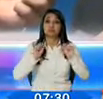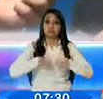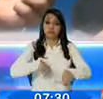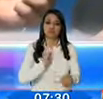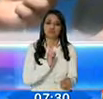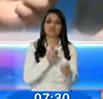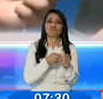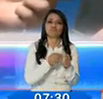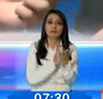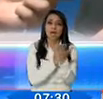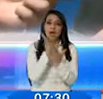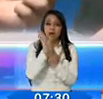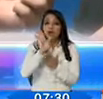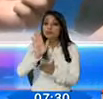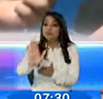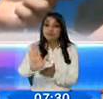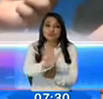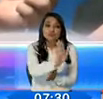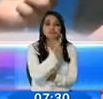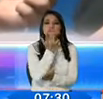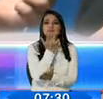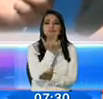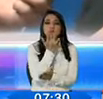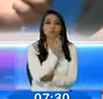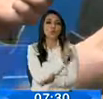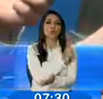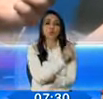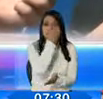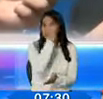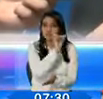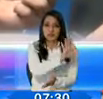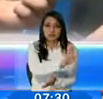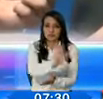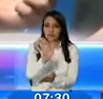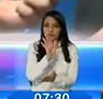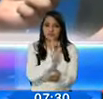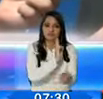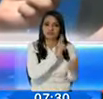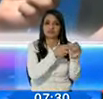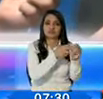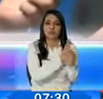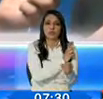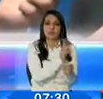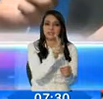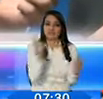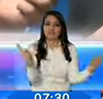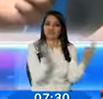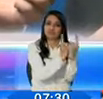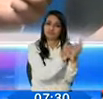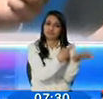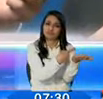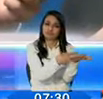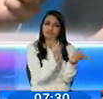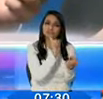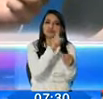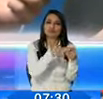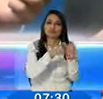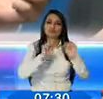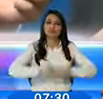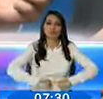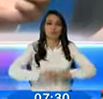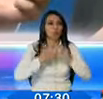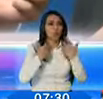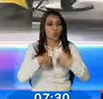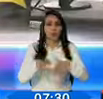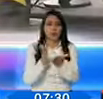la carrera de su preferencia, a la universidad de su preferencia, directamente con las universidades, para postular por un cupo en toda